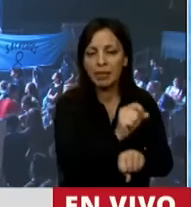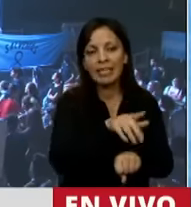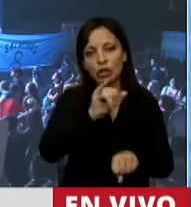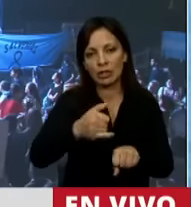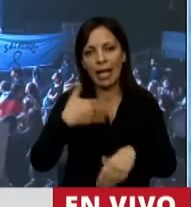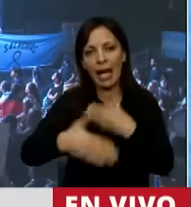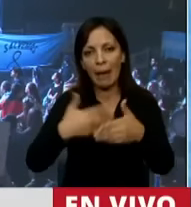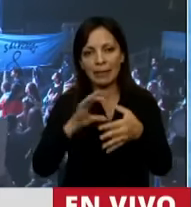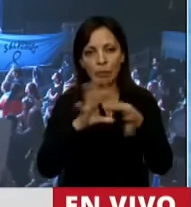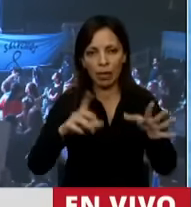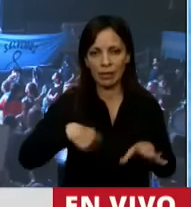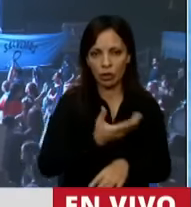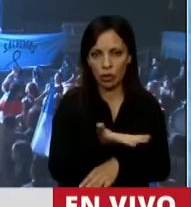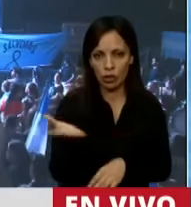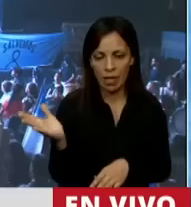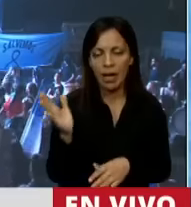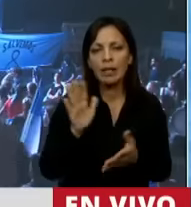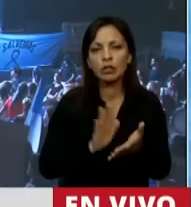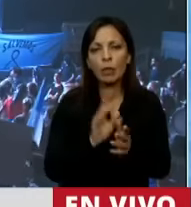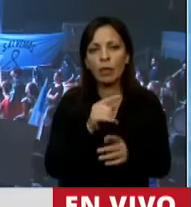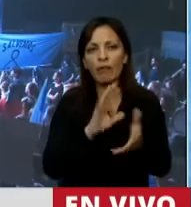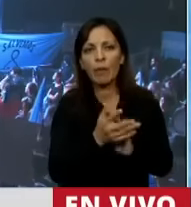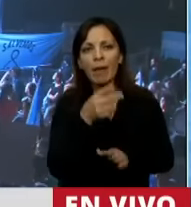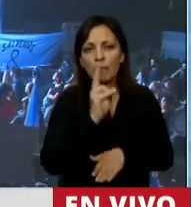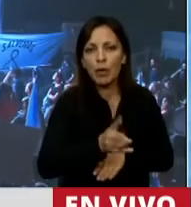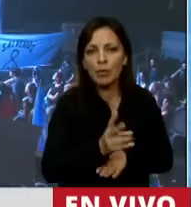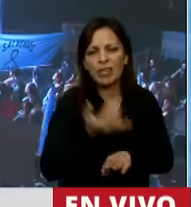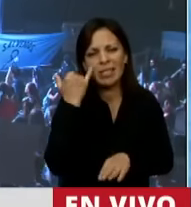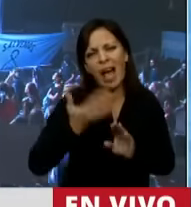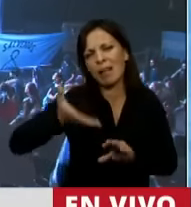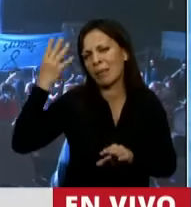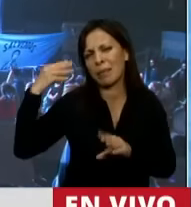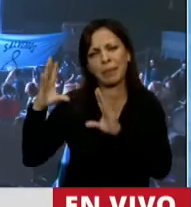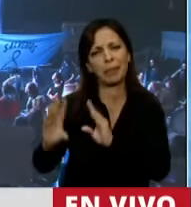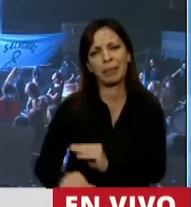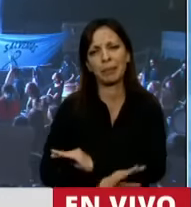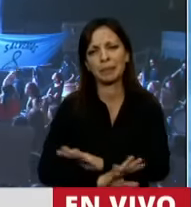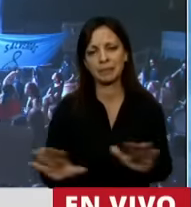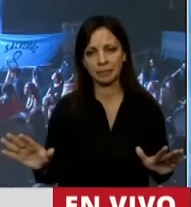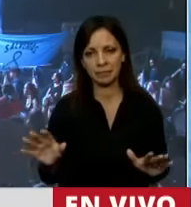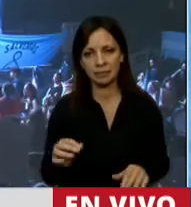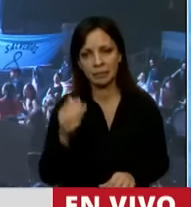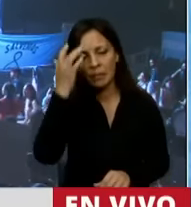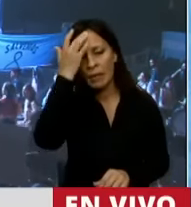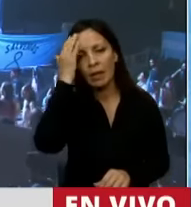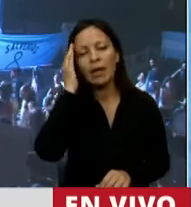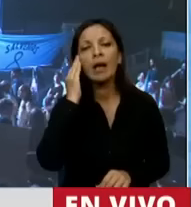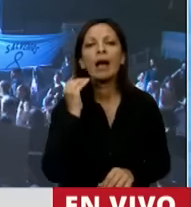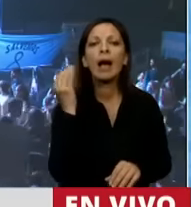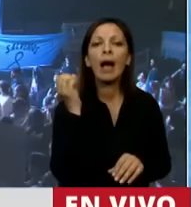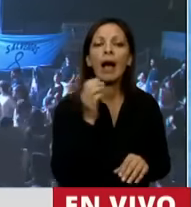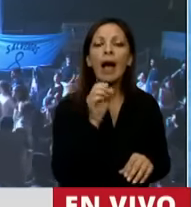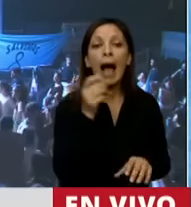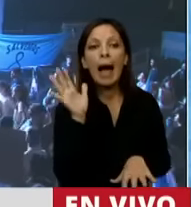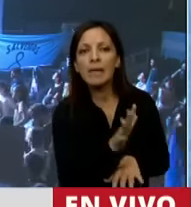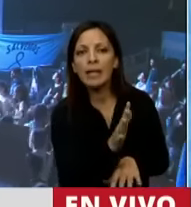avance democrático y social respecto a una prohibición que ya perdió totalmente legitimidad. La amenaza de una pena no